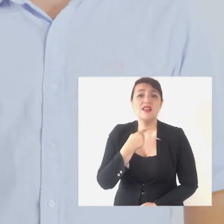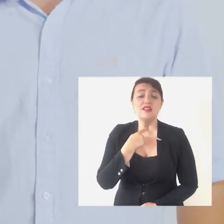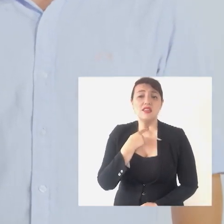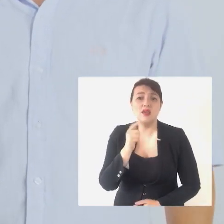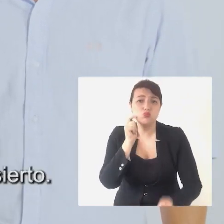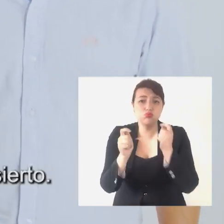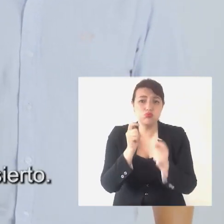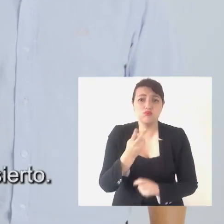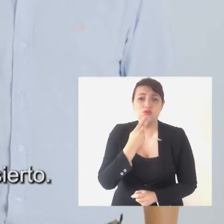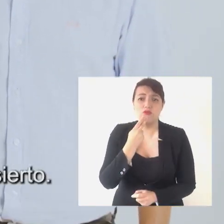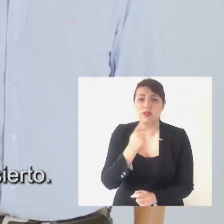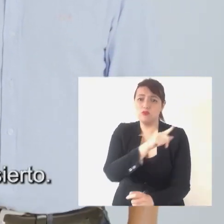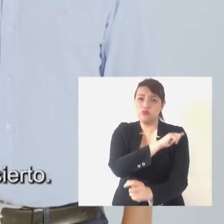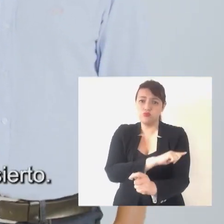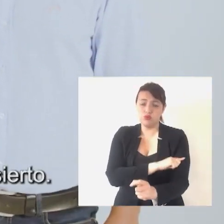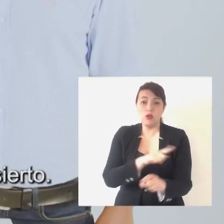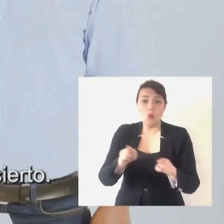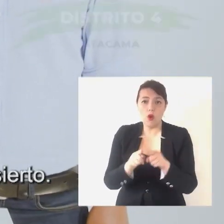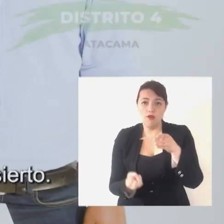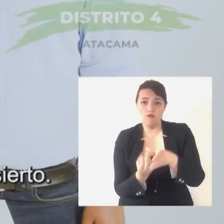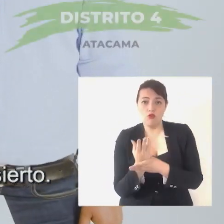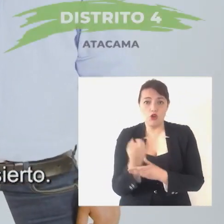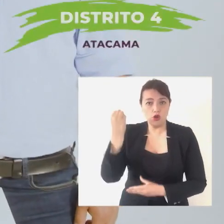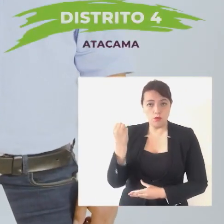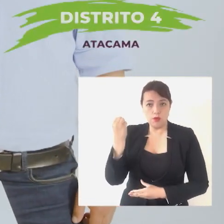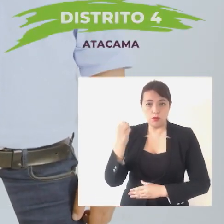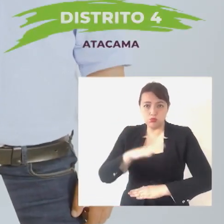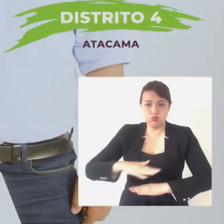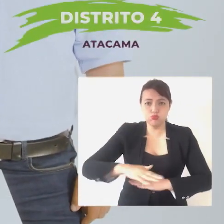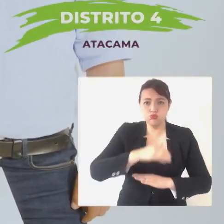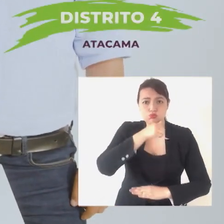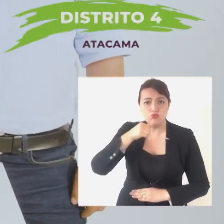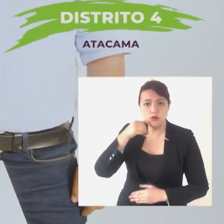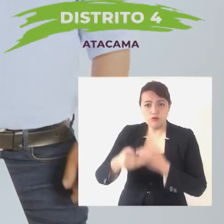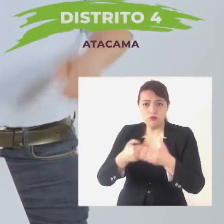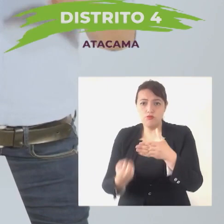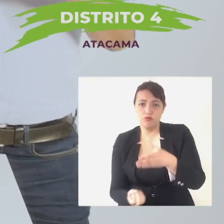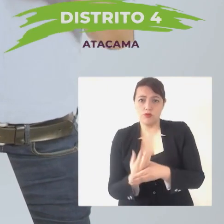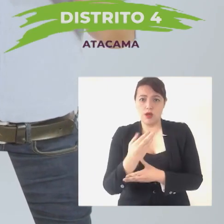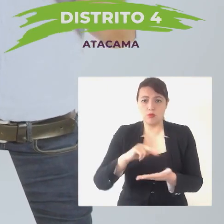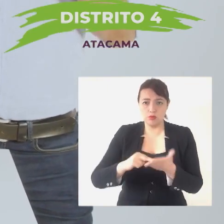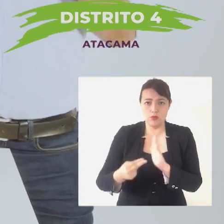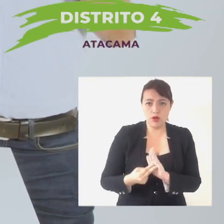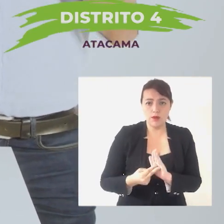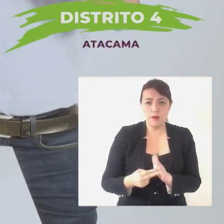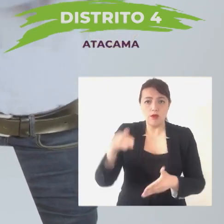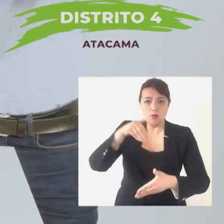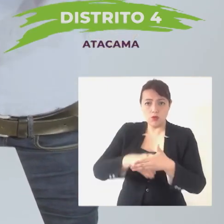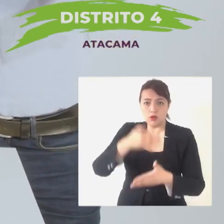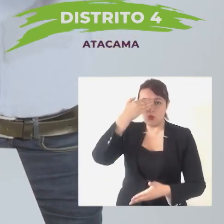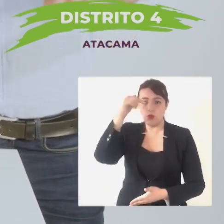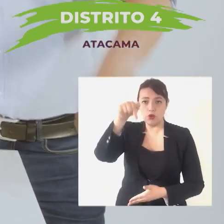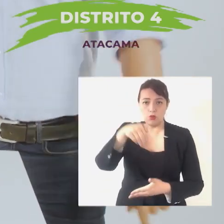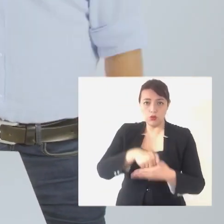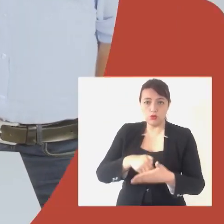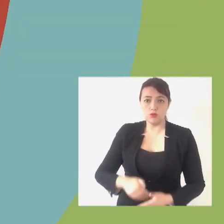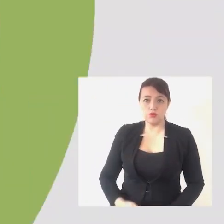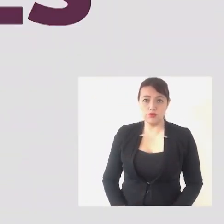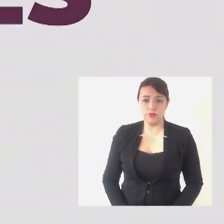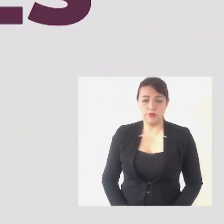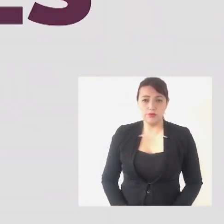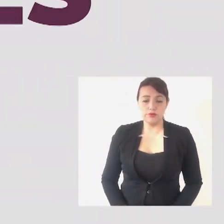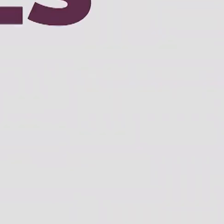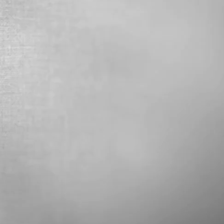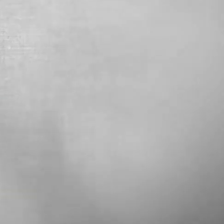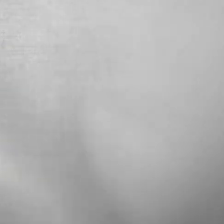son poderosos, pero como la Copiapó que nace en el desierto, florezcamos en la adversidad. Vota por comunes como tú.